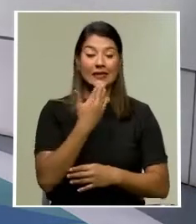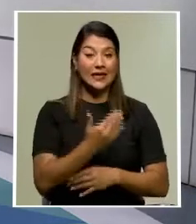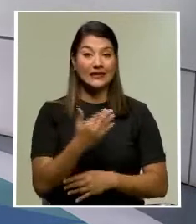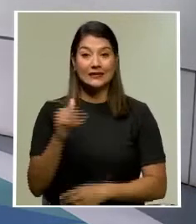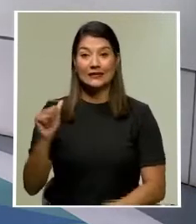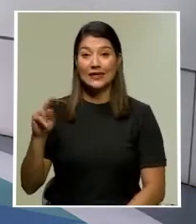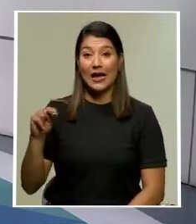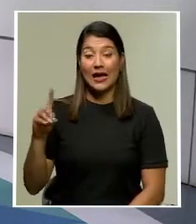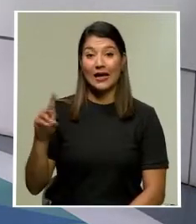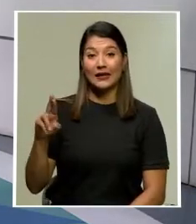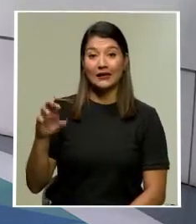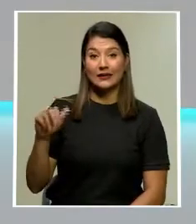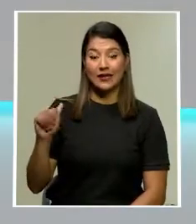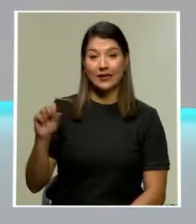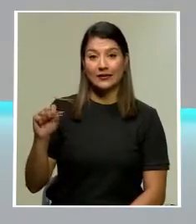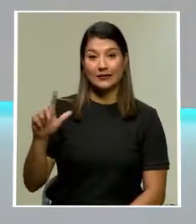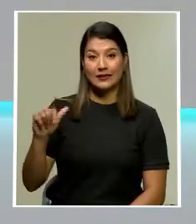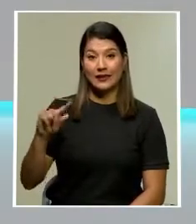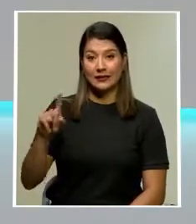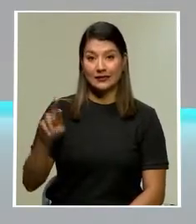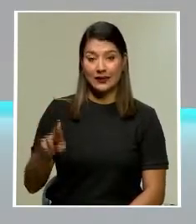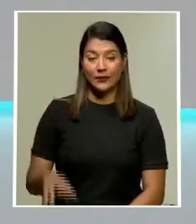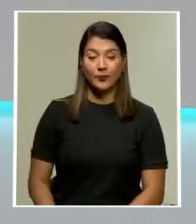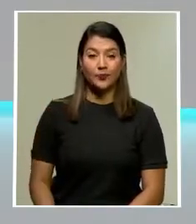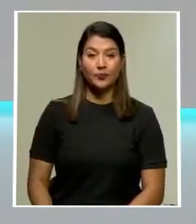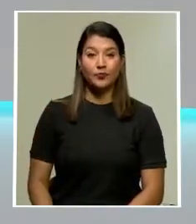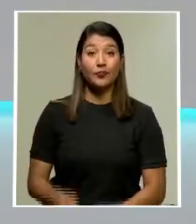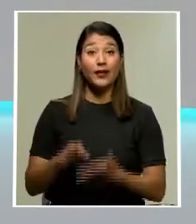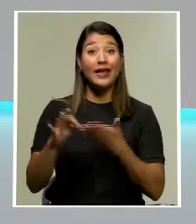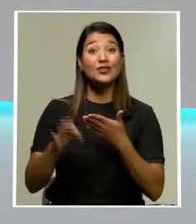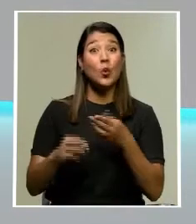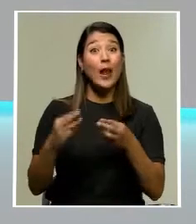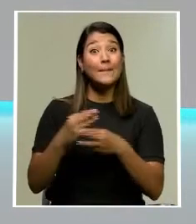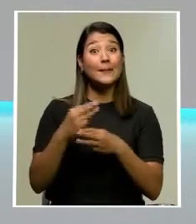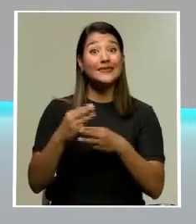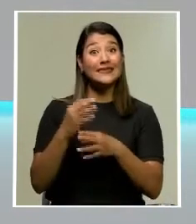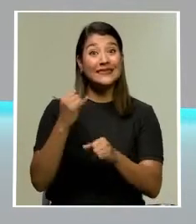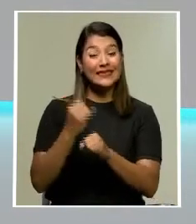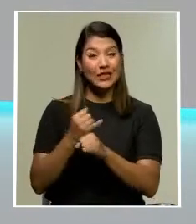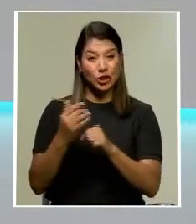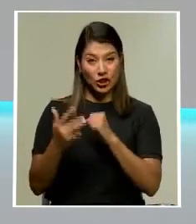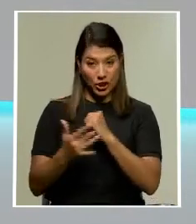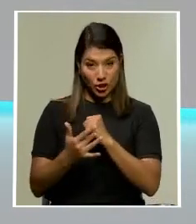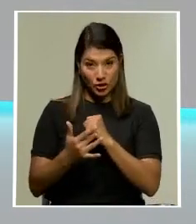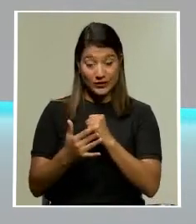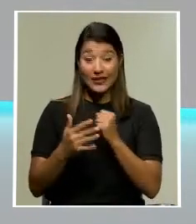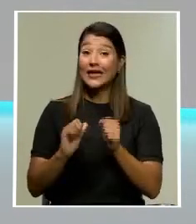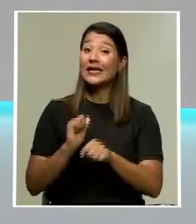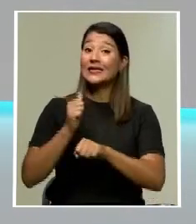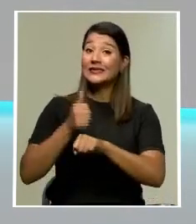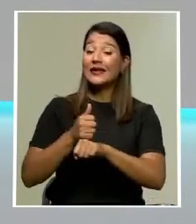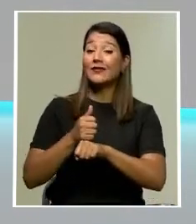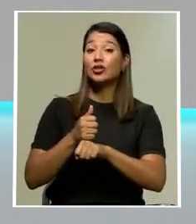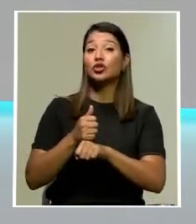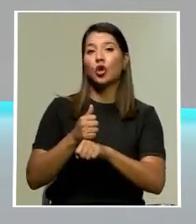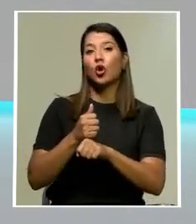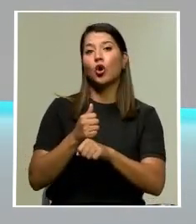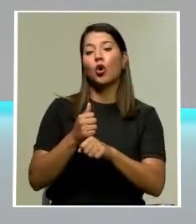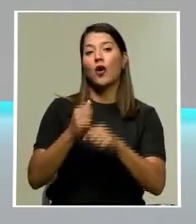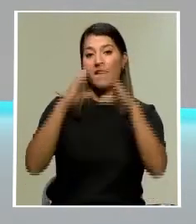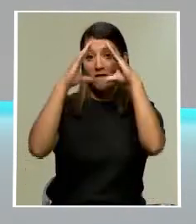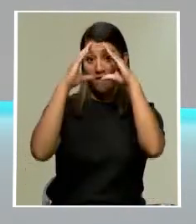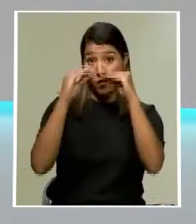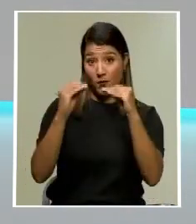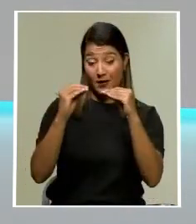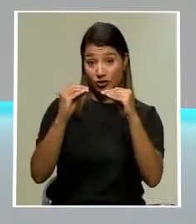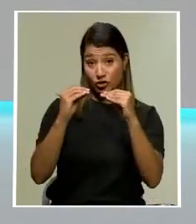Andrea Salazar. La Escuela de Matemáticas del Instituto Tecnológico creó material virtual para